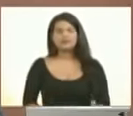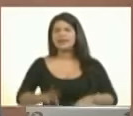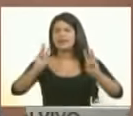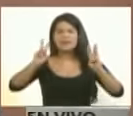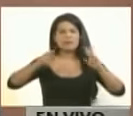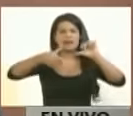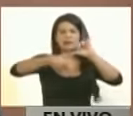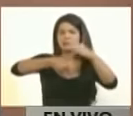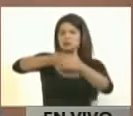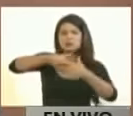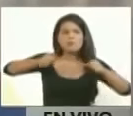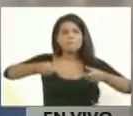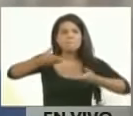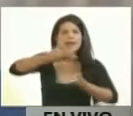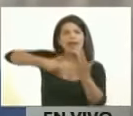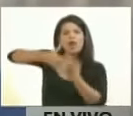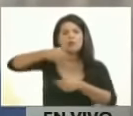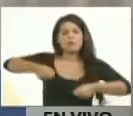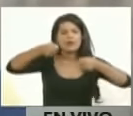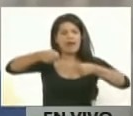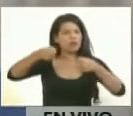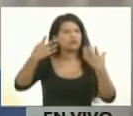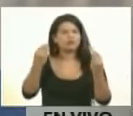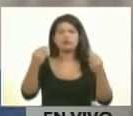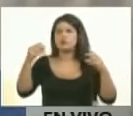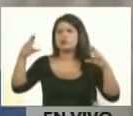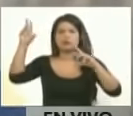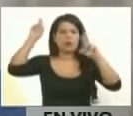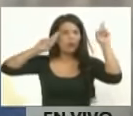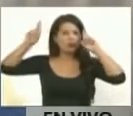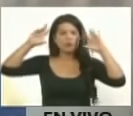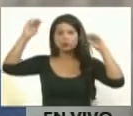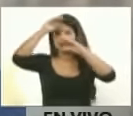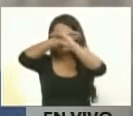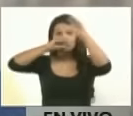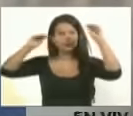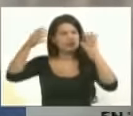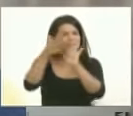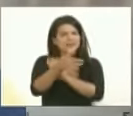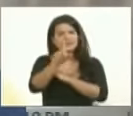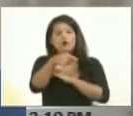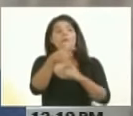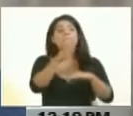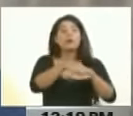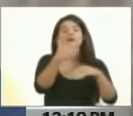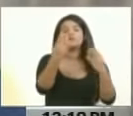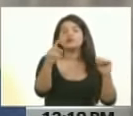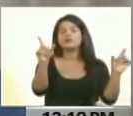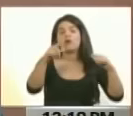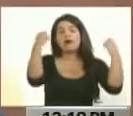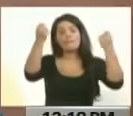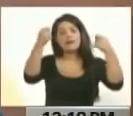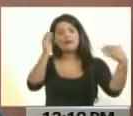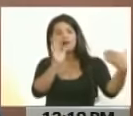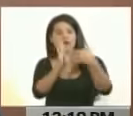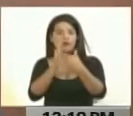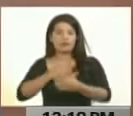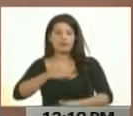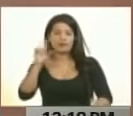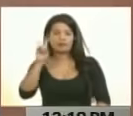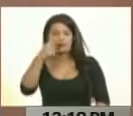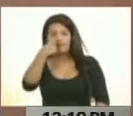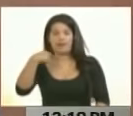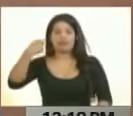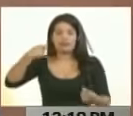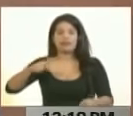especulación producto de campañas mediáticas en contra de la República Bolivariana de Venezuela. Hemos querido